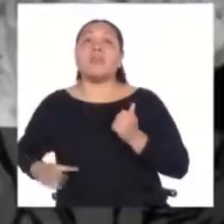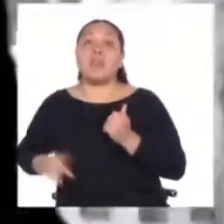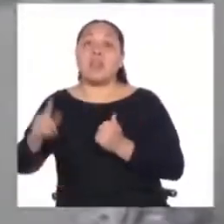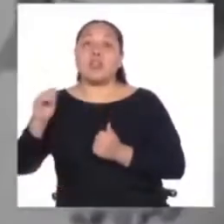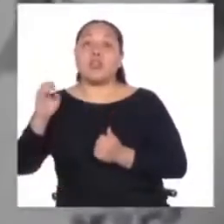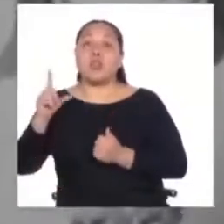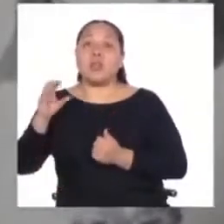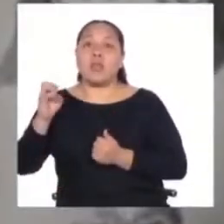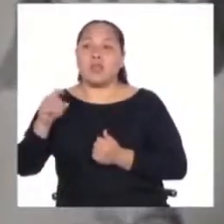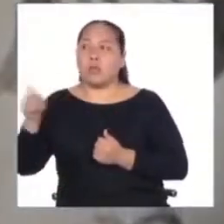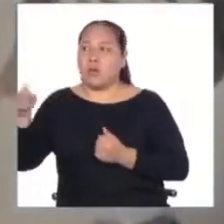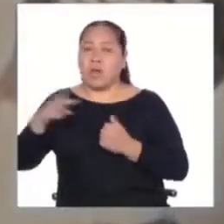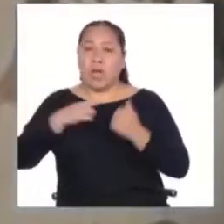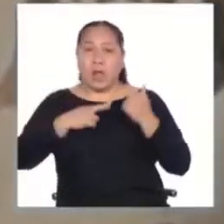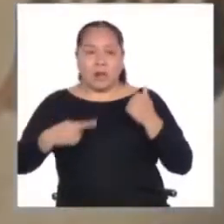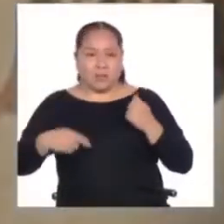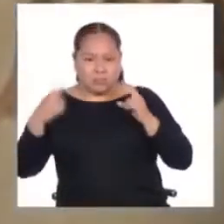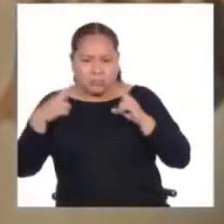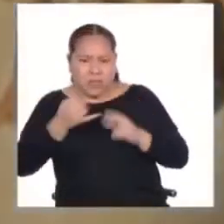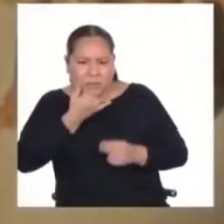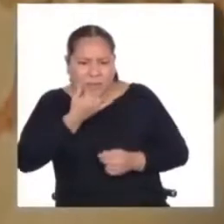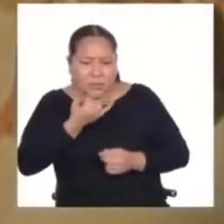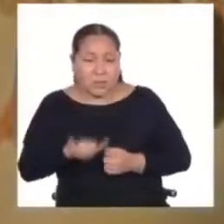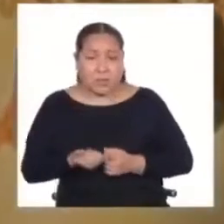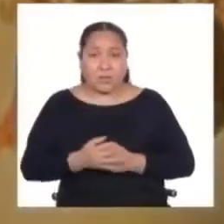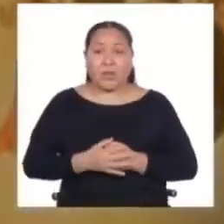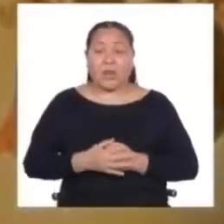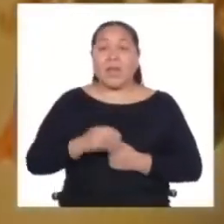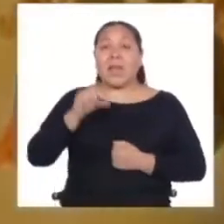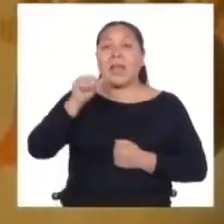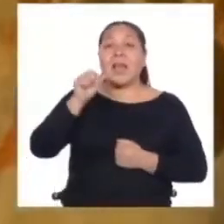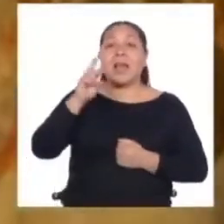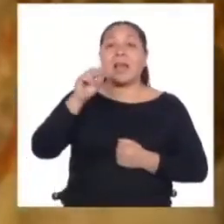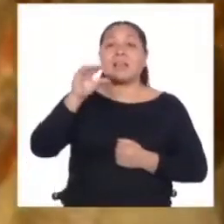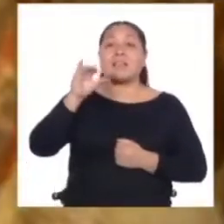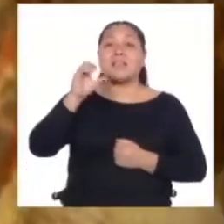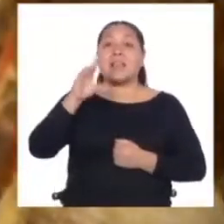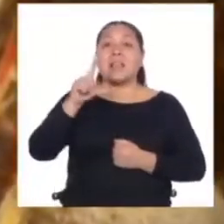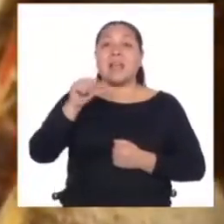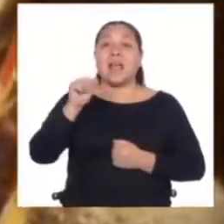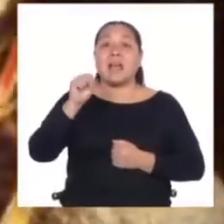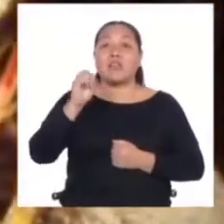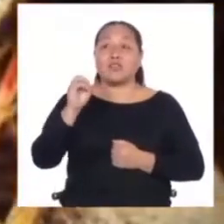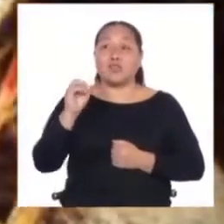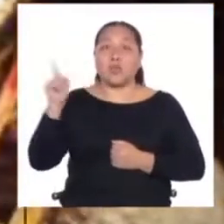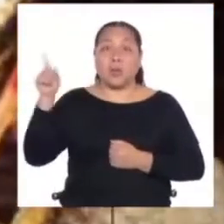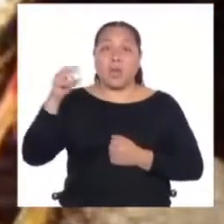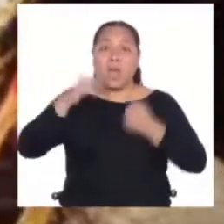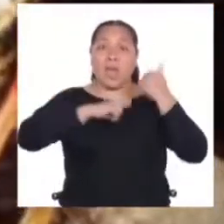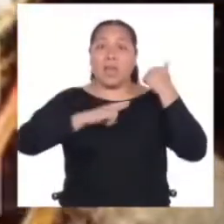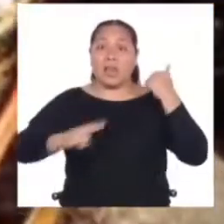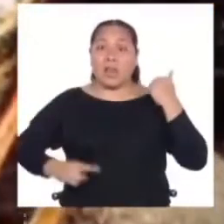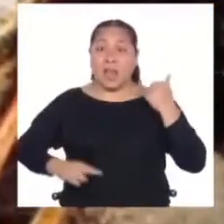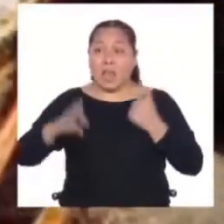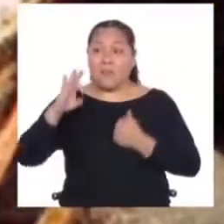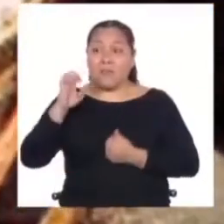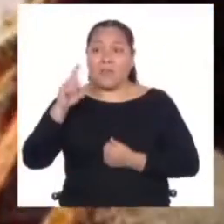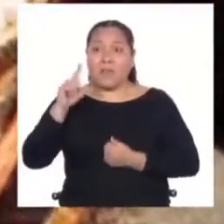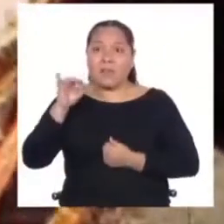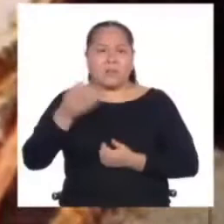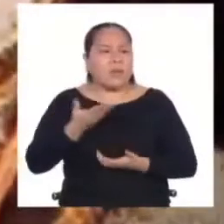España. El inca Garcilaso escribió que cuando Toledo regresó a España, el rey Felipe II le